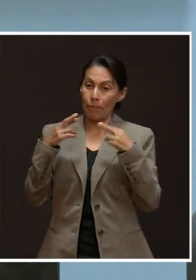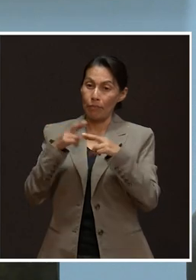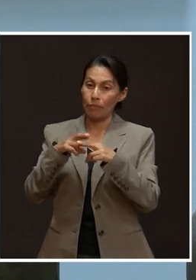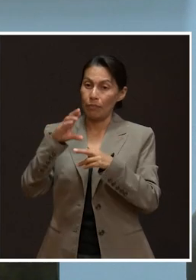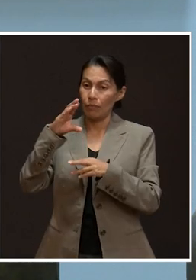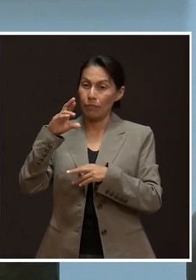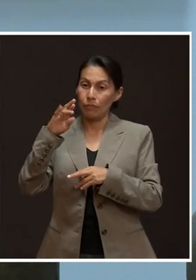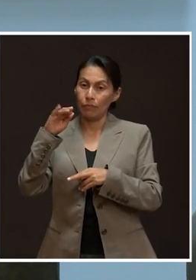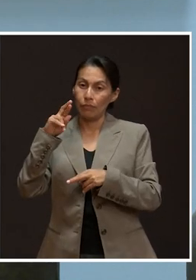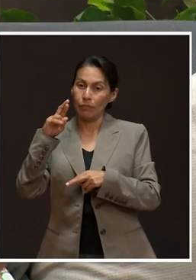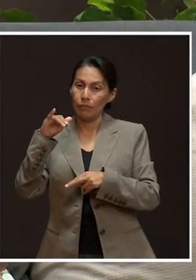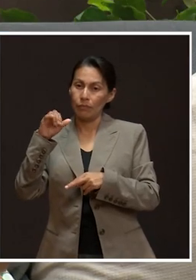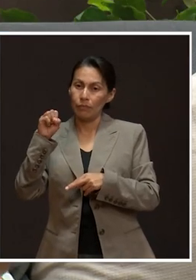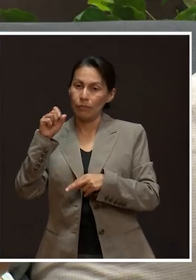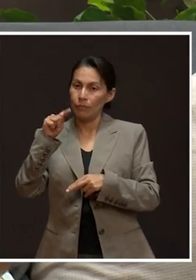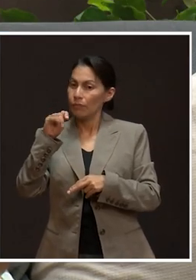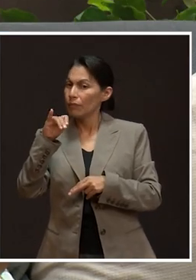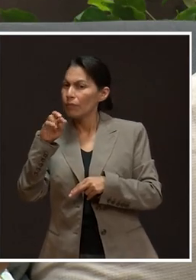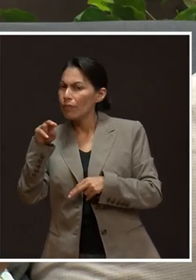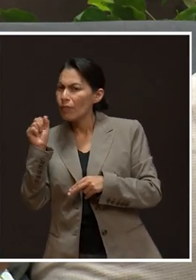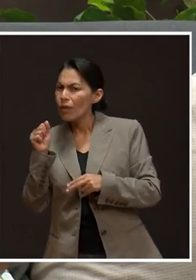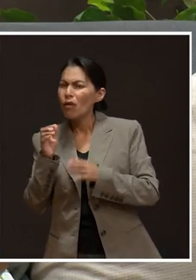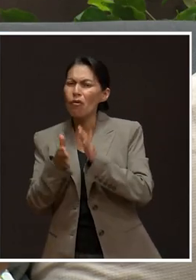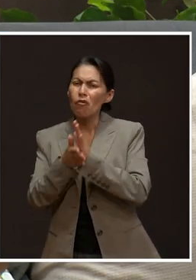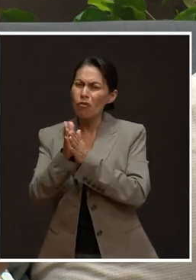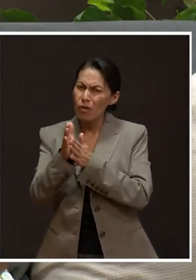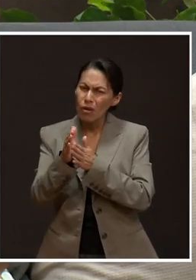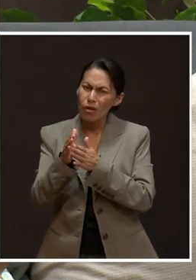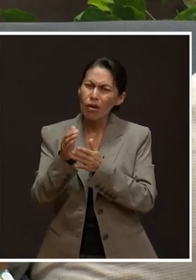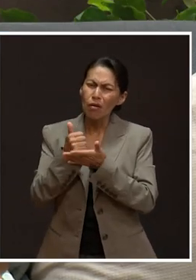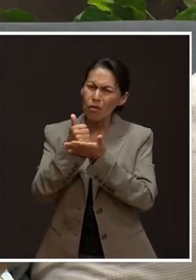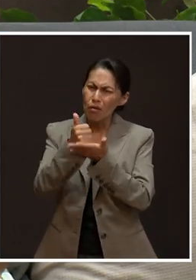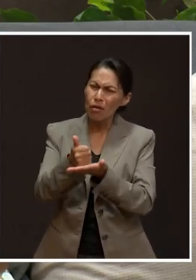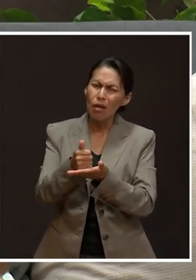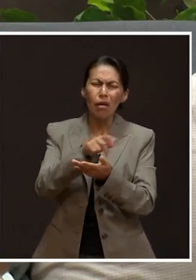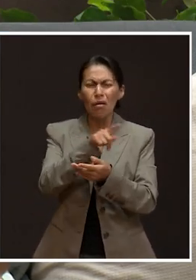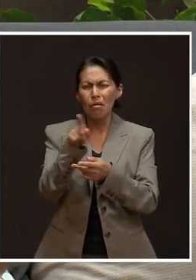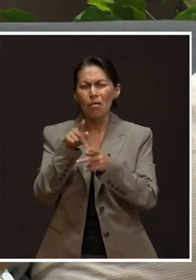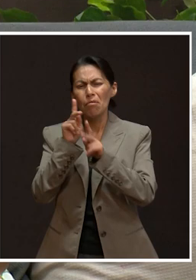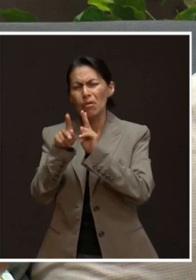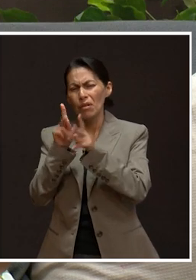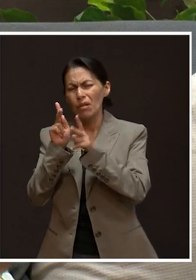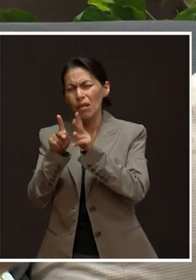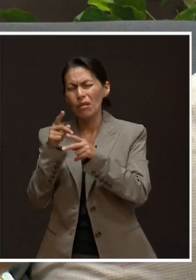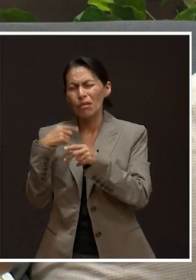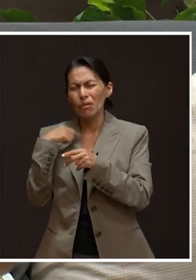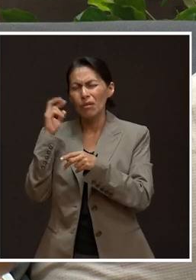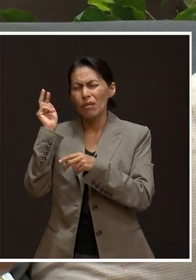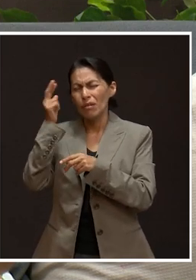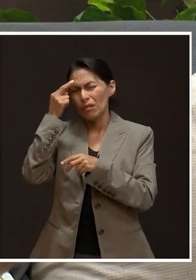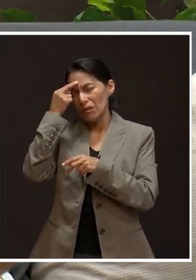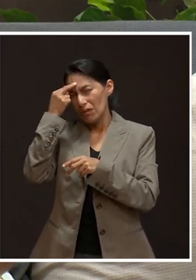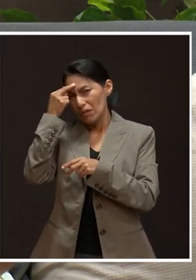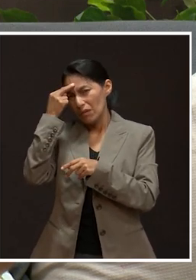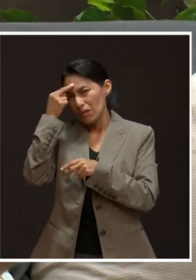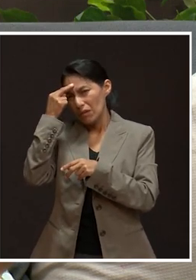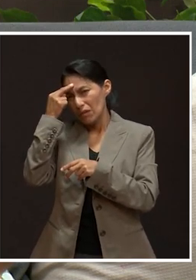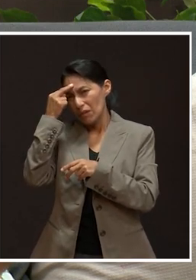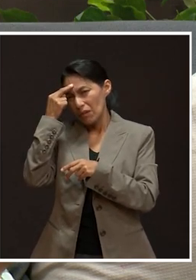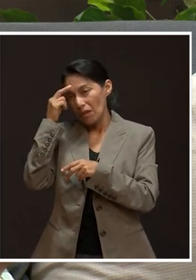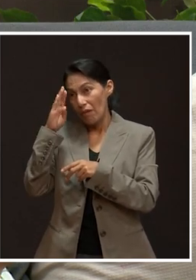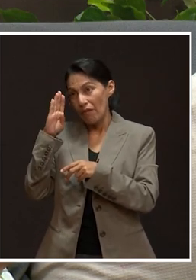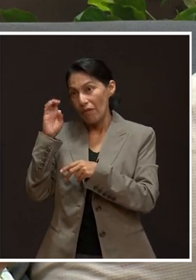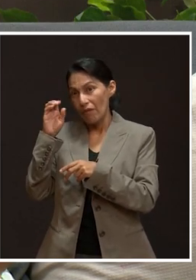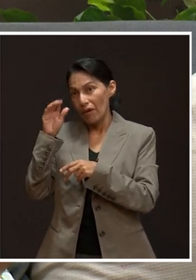ayudarla esa mañana, y el caso es que, pues, estaban ahí conversando y todo, y yo me acordé, pues, de que